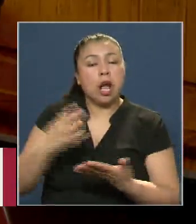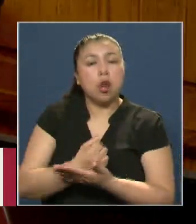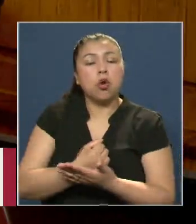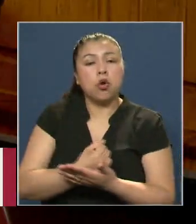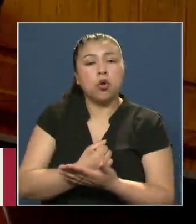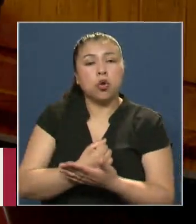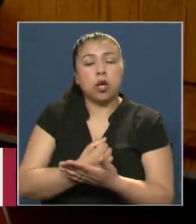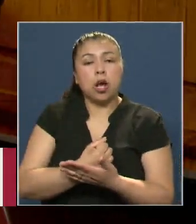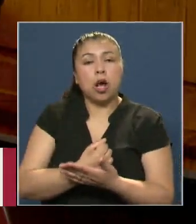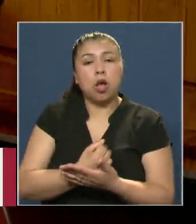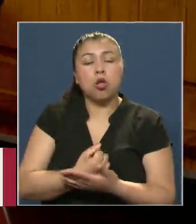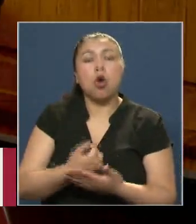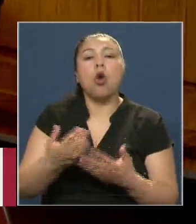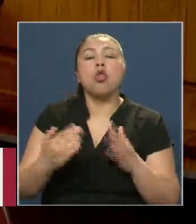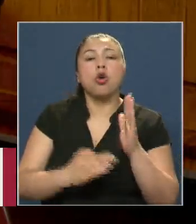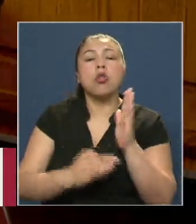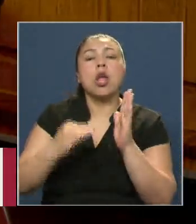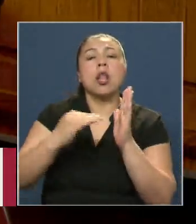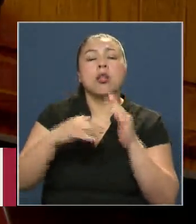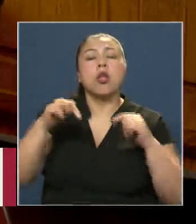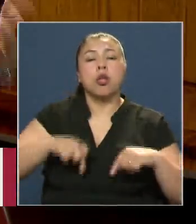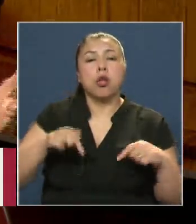nivel en donde están hoy día.